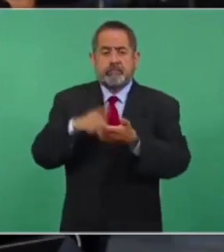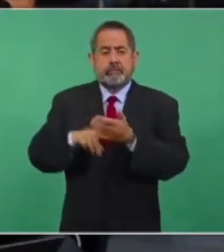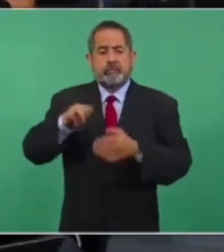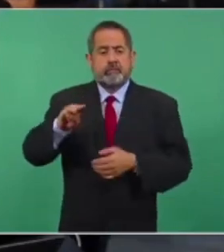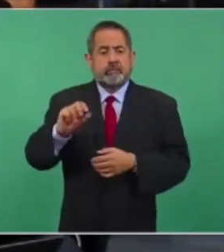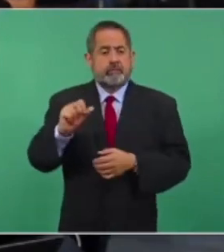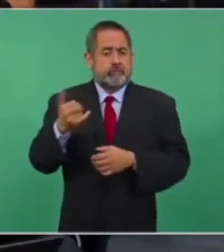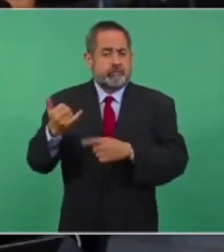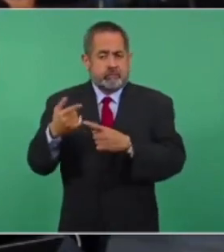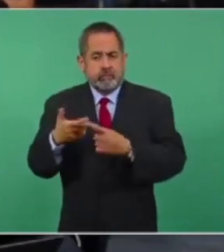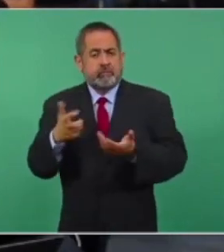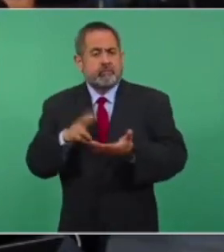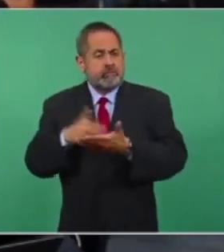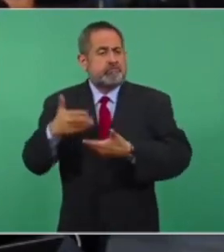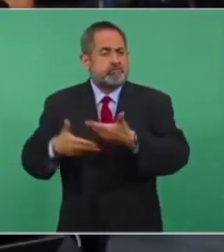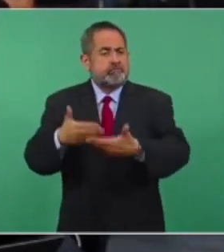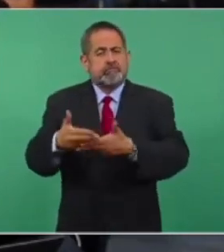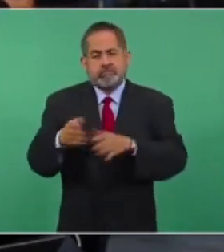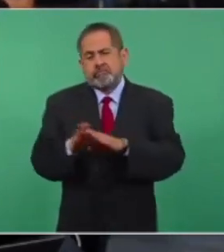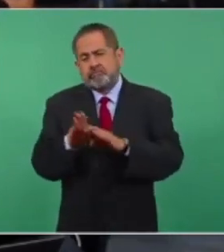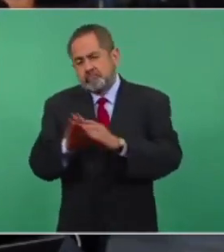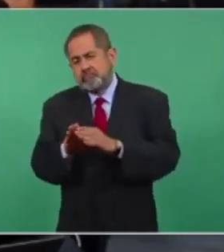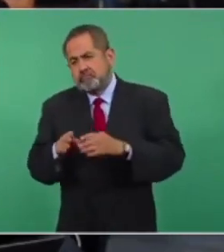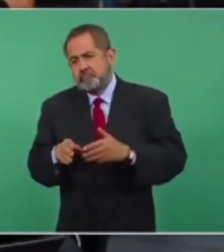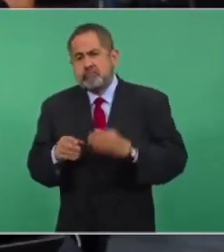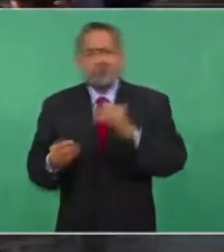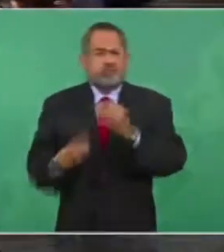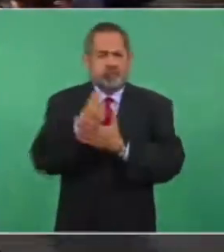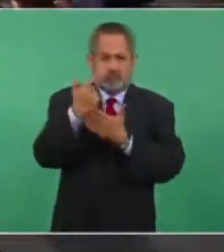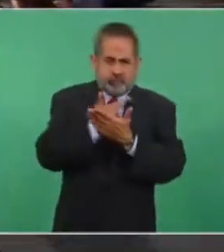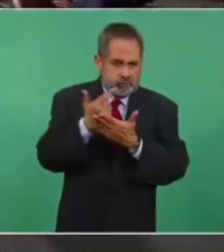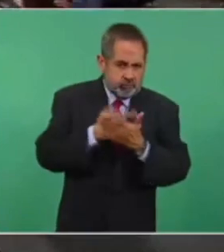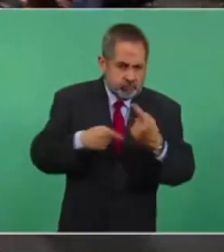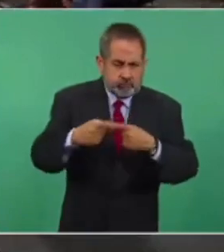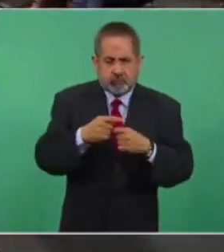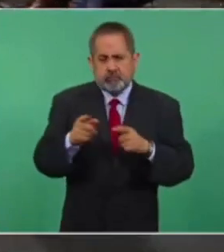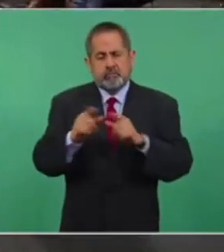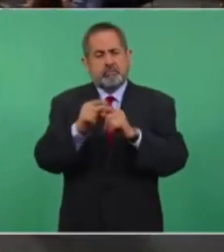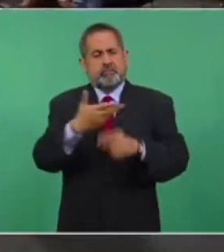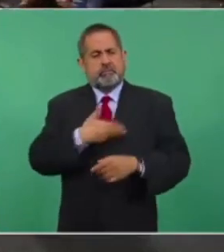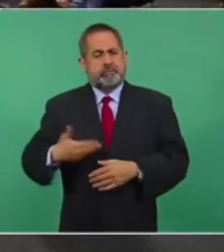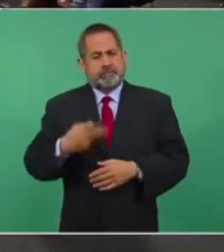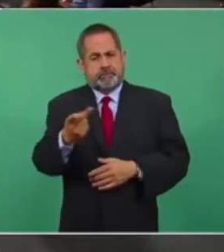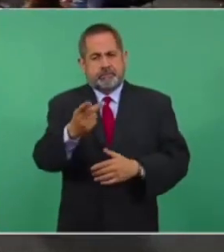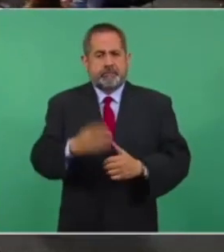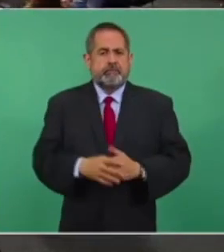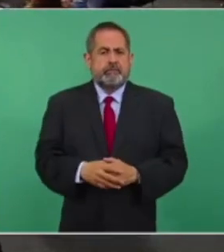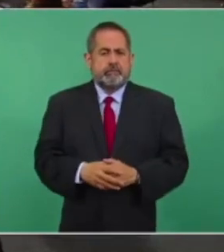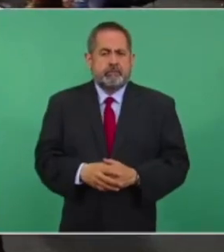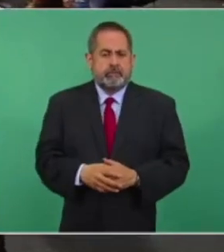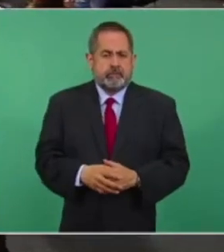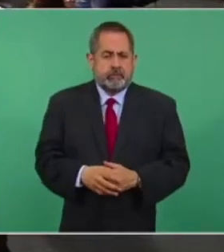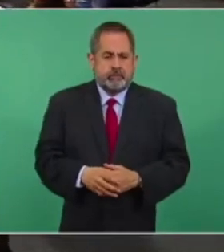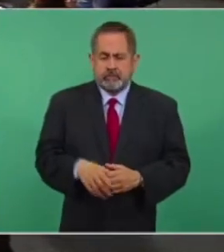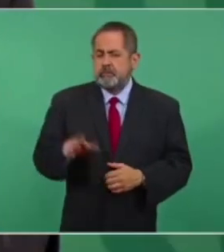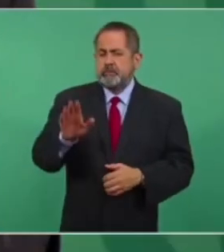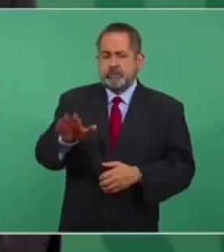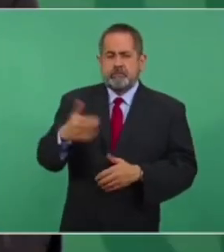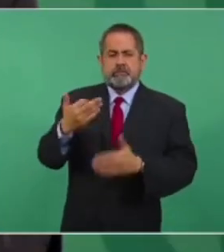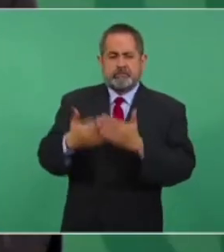comentaba cuánto va el avance sobre este nuevo censo. Nada más sería eso, presidente. Gracias. Sí. Bueno, nos queda pendiente ese